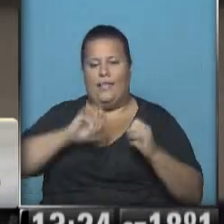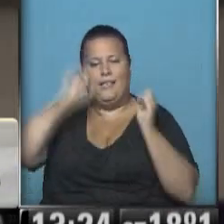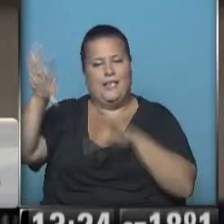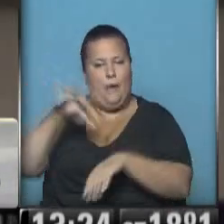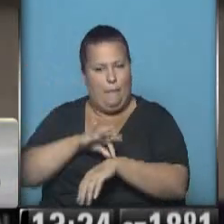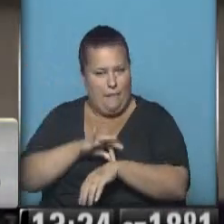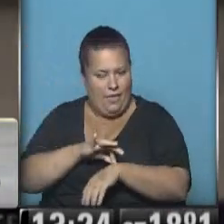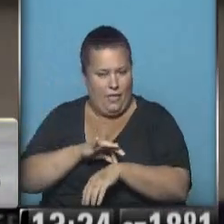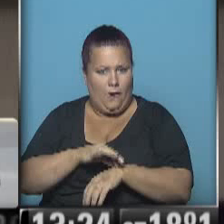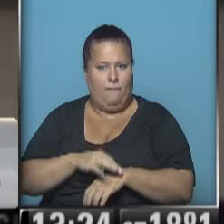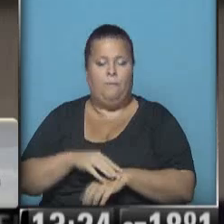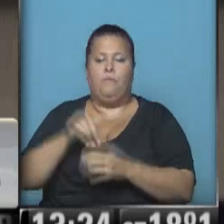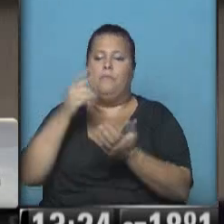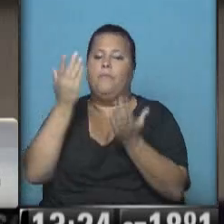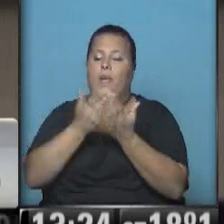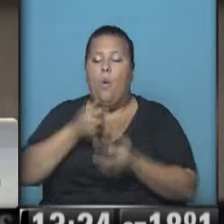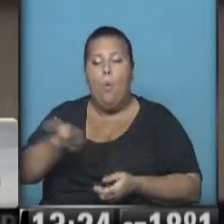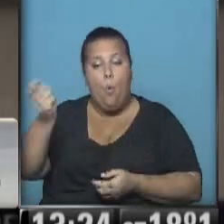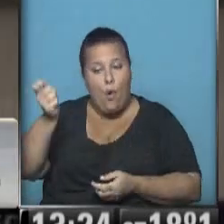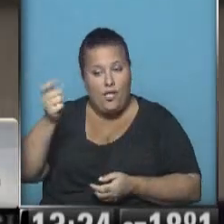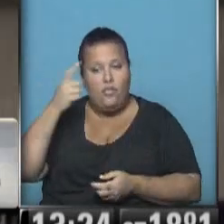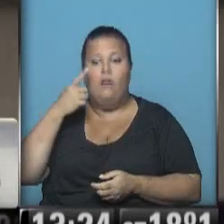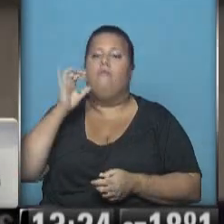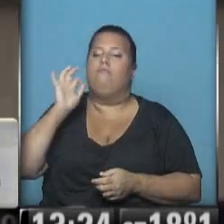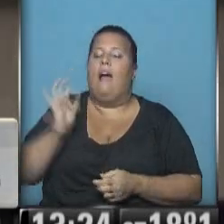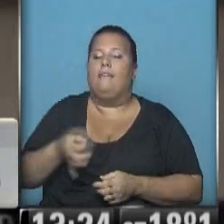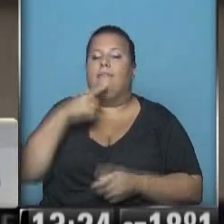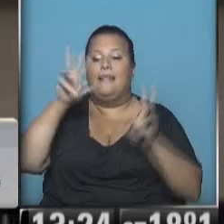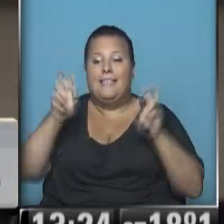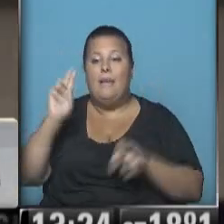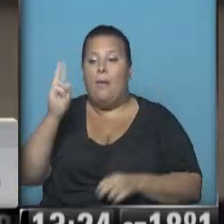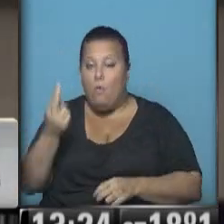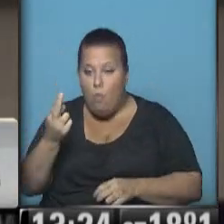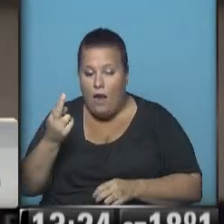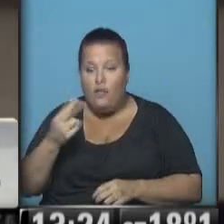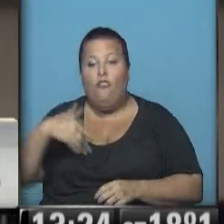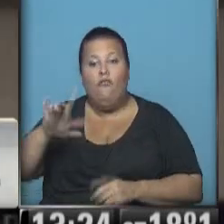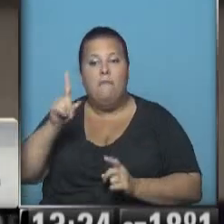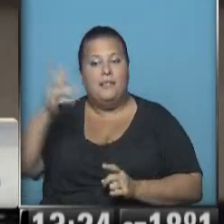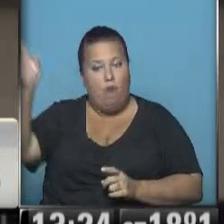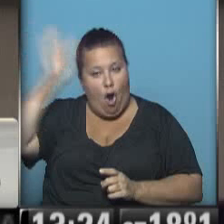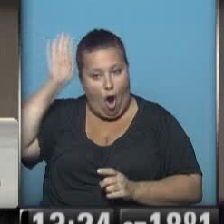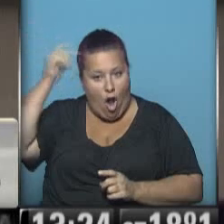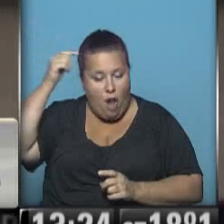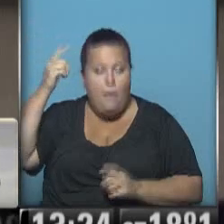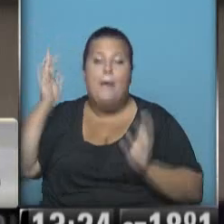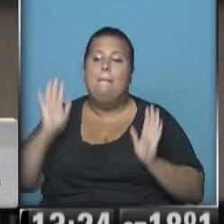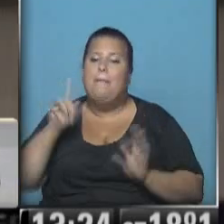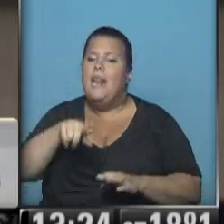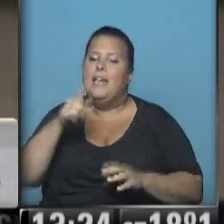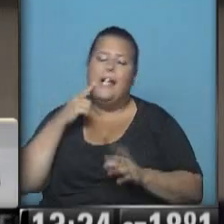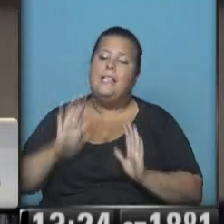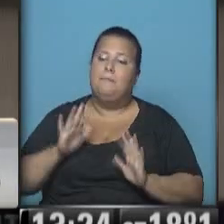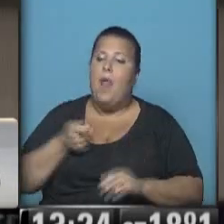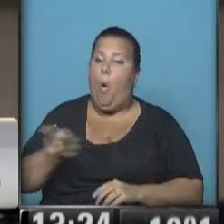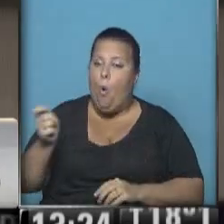médico en la elevación a juicio reconocen que la causa de muerte fue este traumatismo de cráneo Pero ella sigue esperando